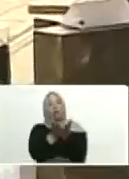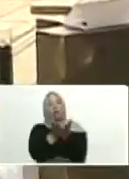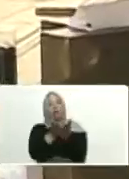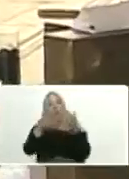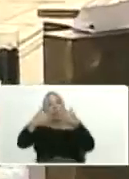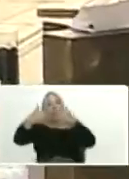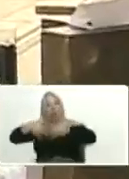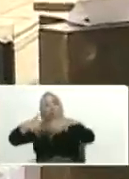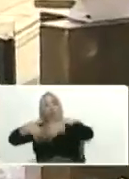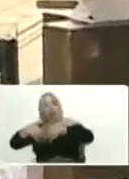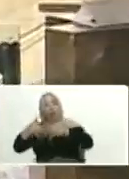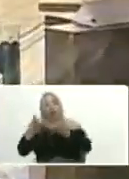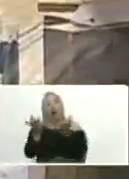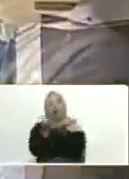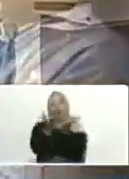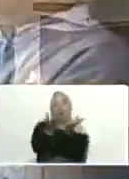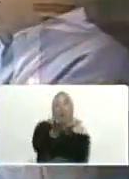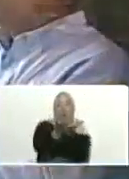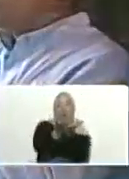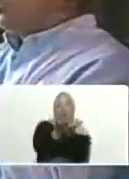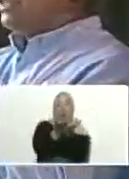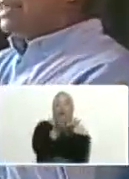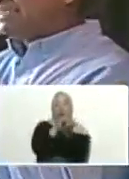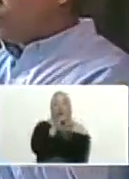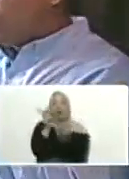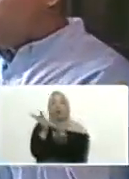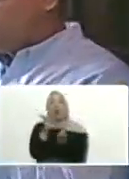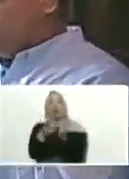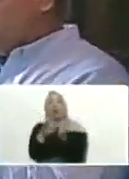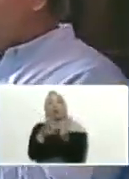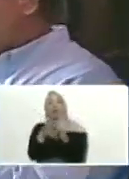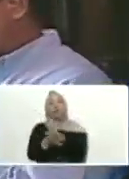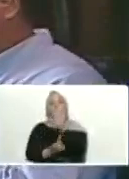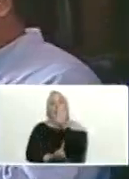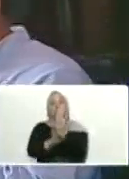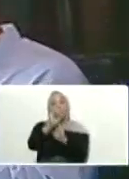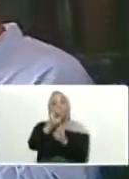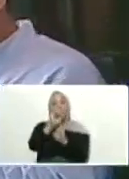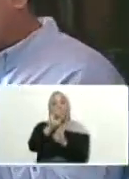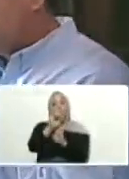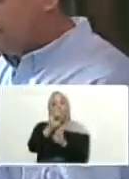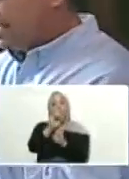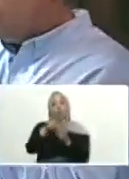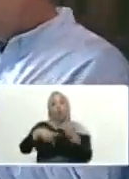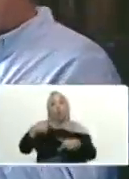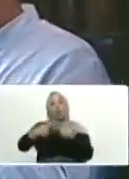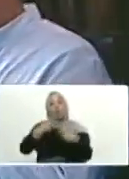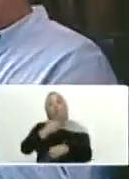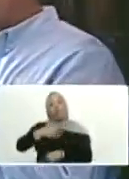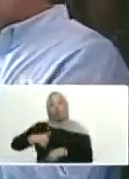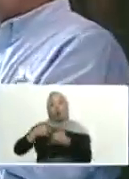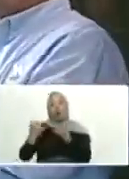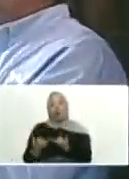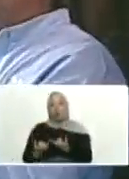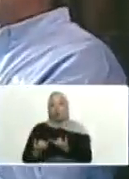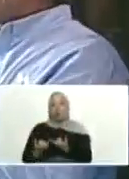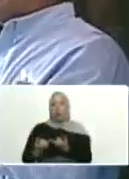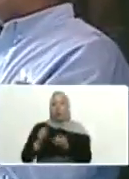República una escuela con el método de desarrollo que nosotros pudimos avanzar presidente hemos logrado